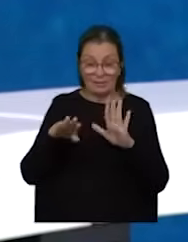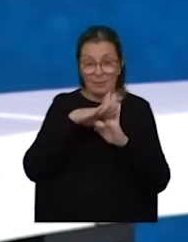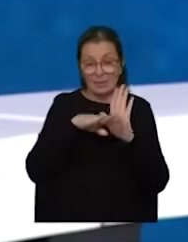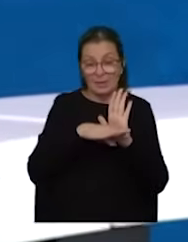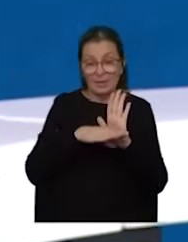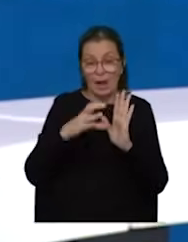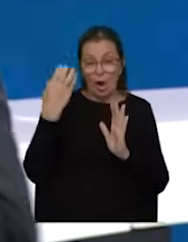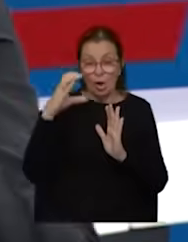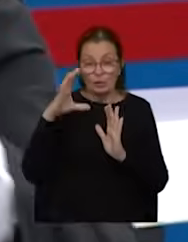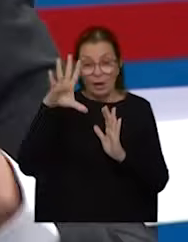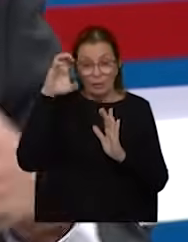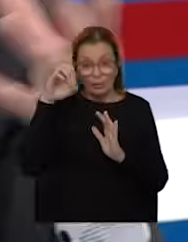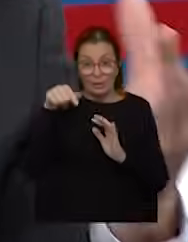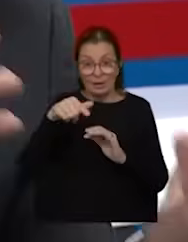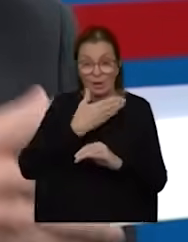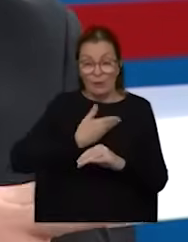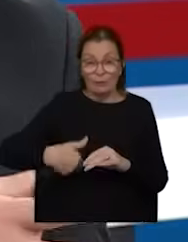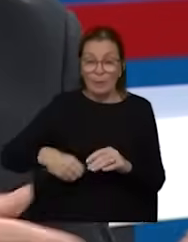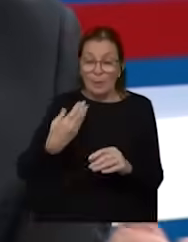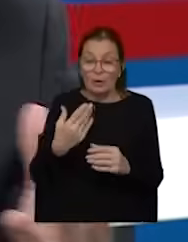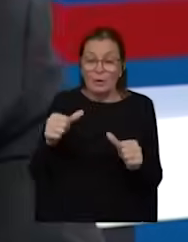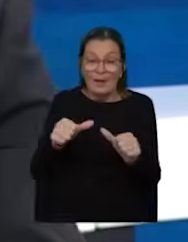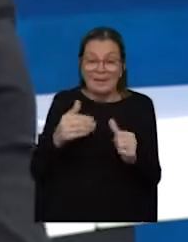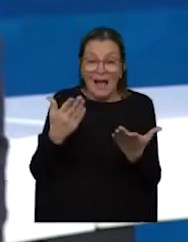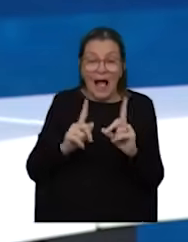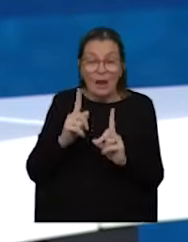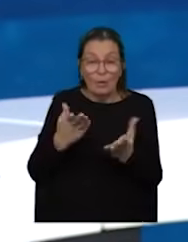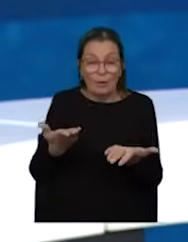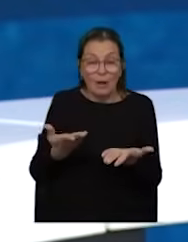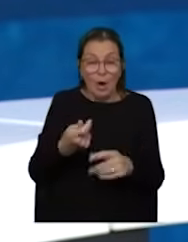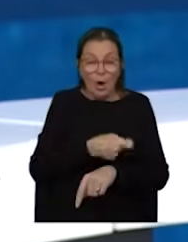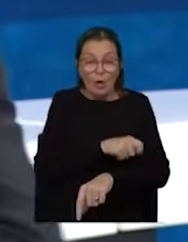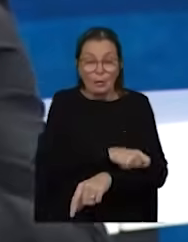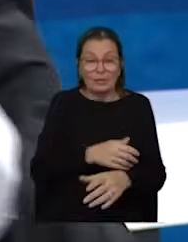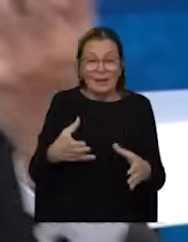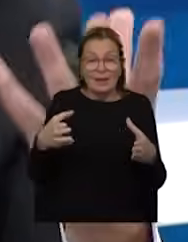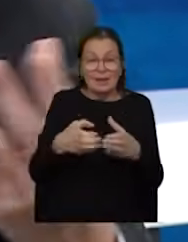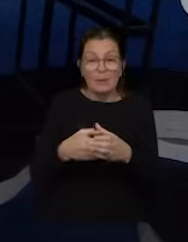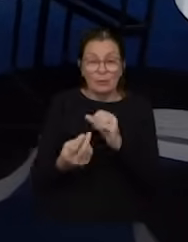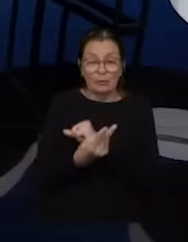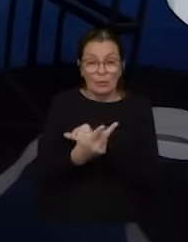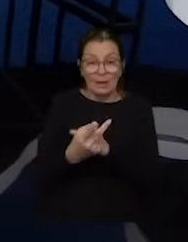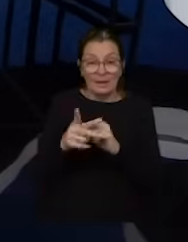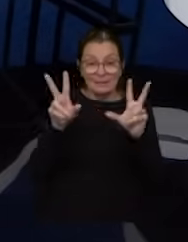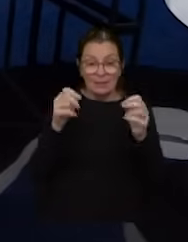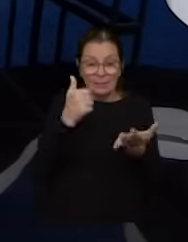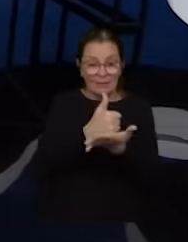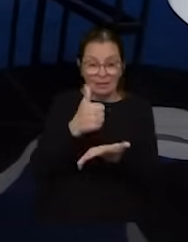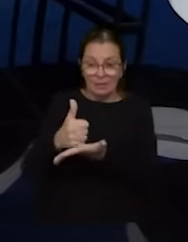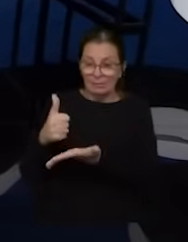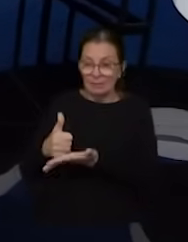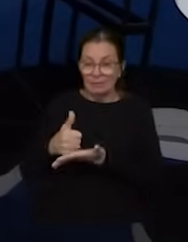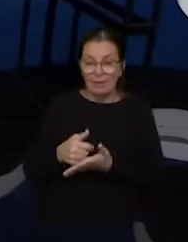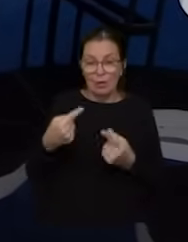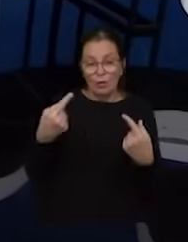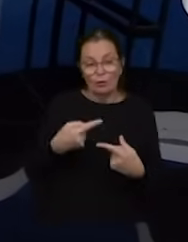c después le recordó que estaba haciendo gobierno Y por qué no actuaban ahora orsi presentó su equipo de seguridad o sea el tema está presente no entre acusaciones y uno